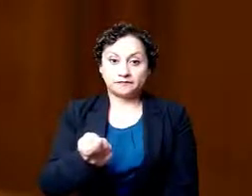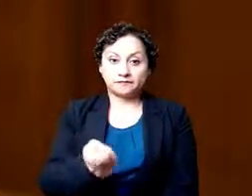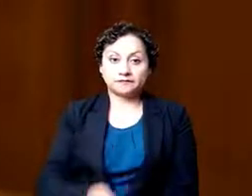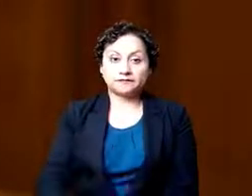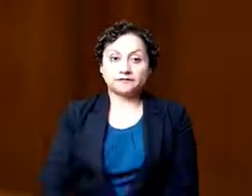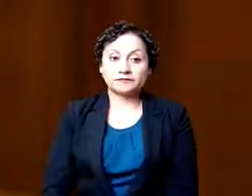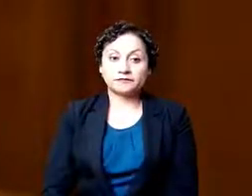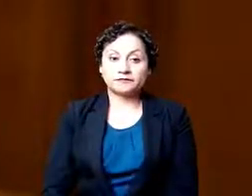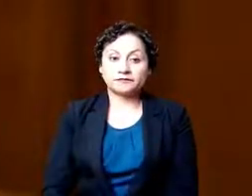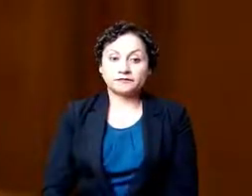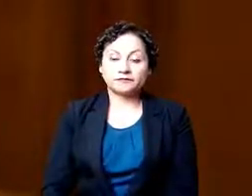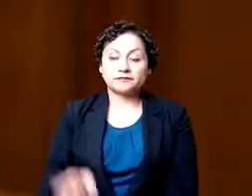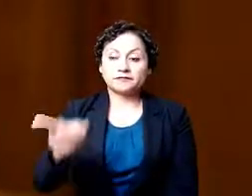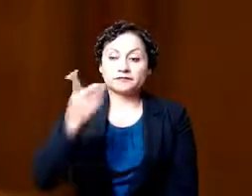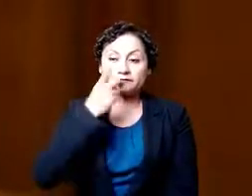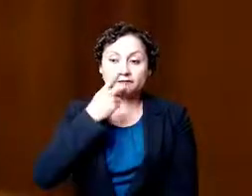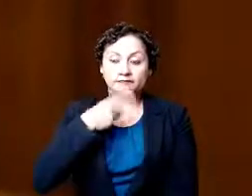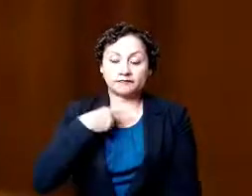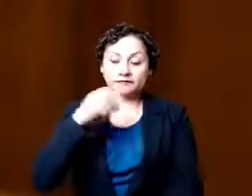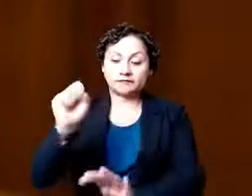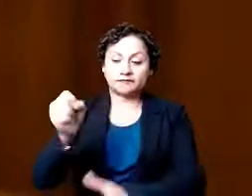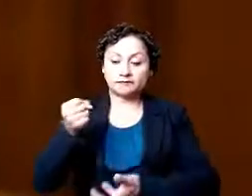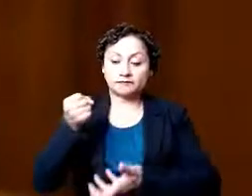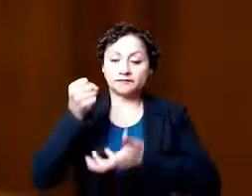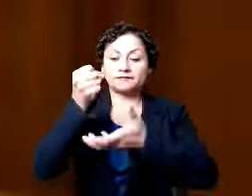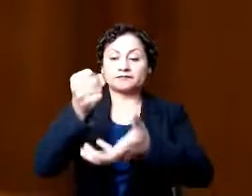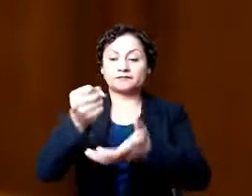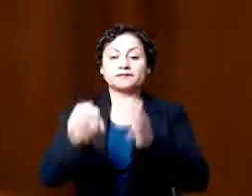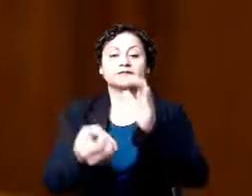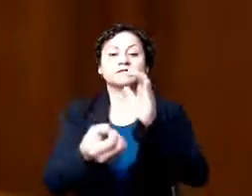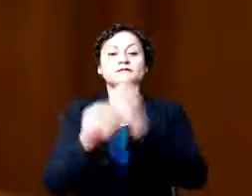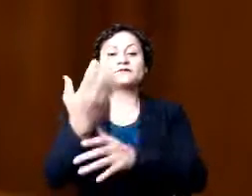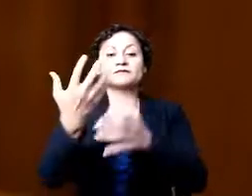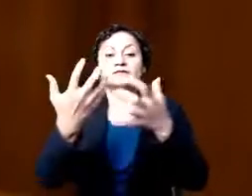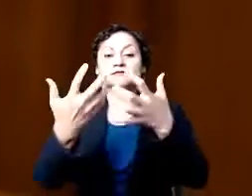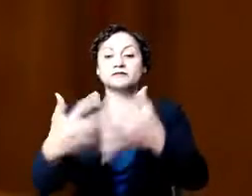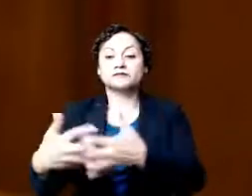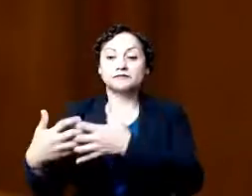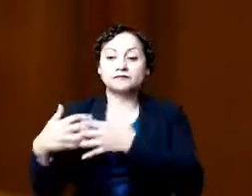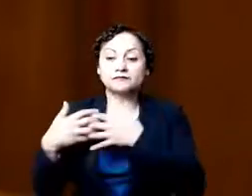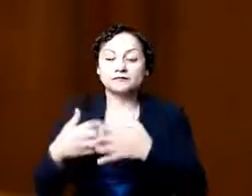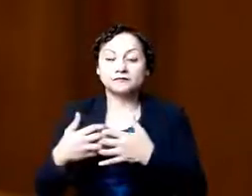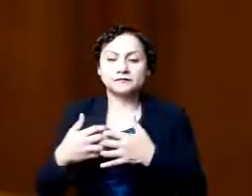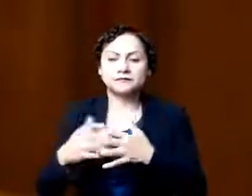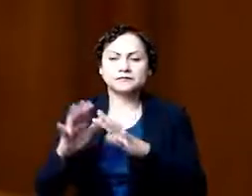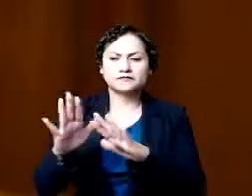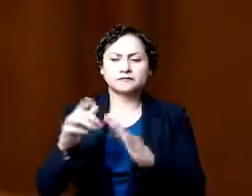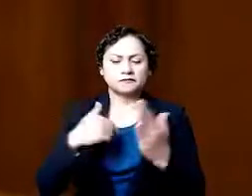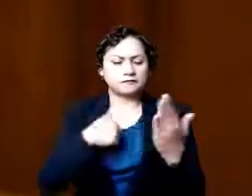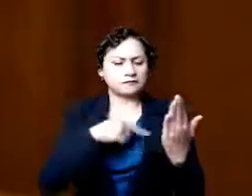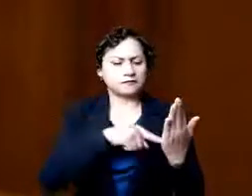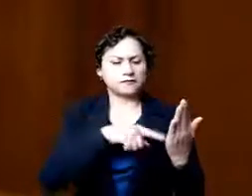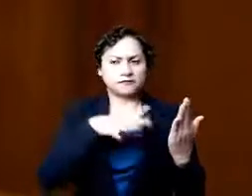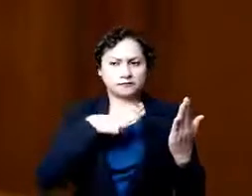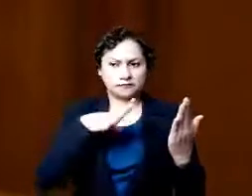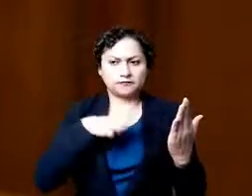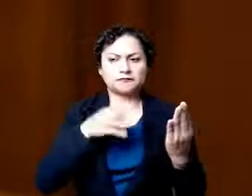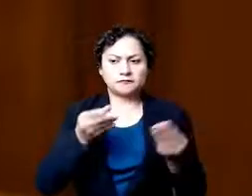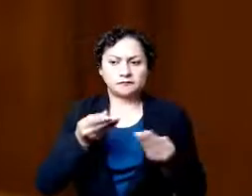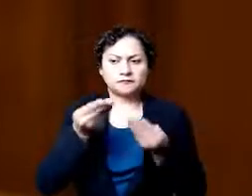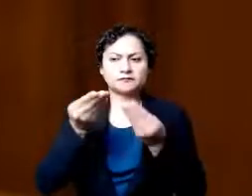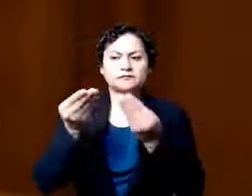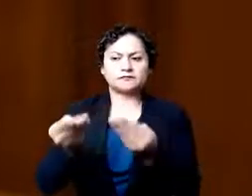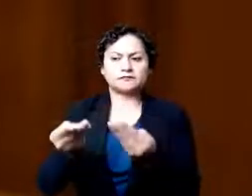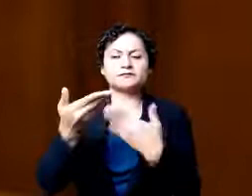la inversión que se ha hecho de nuevas obras hidráulicas y aquí tengo algunos datos que que quisiera compartirles respecto